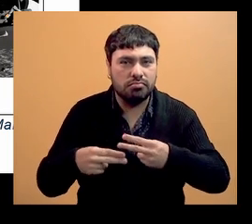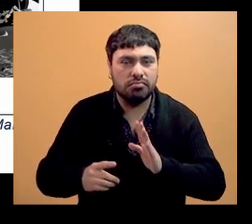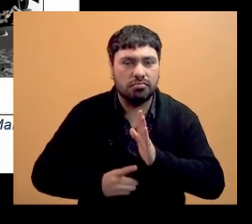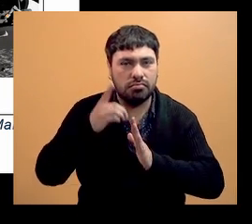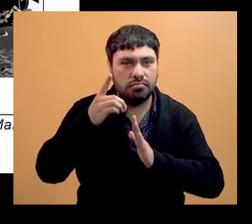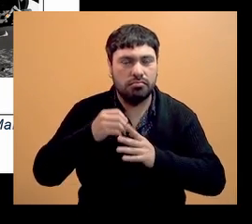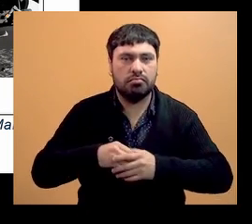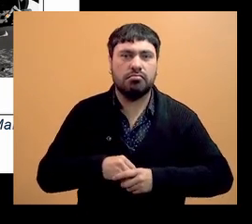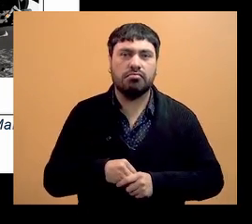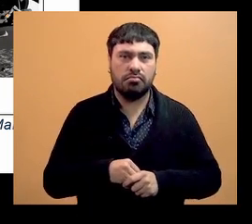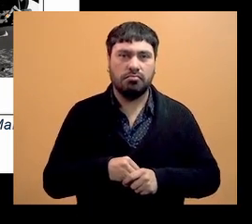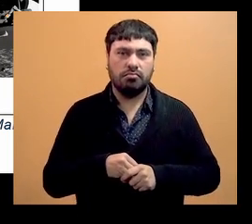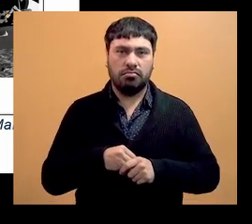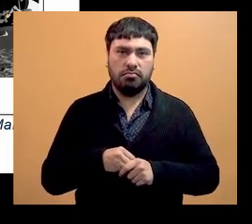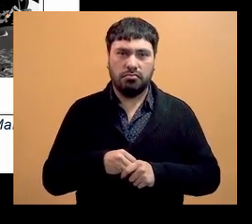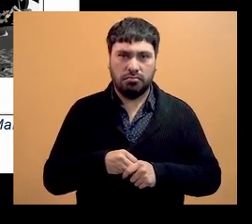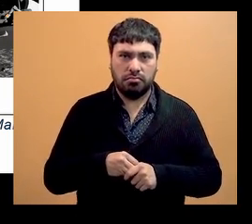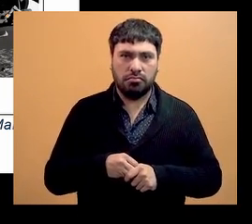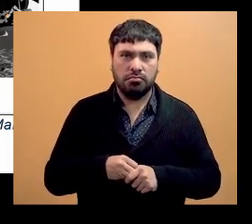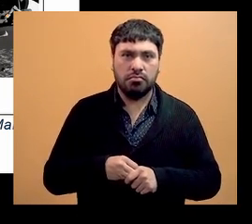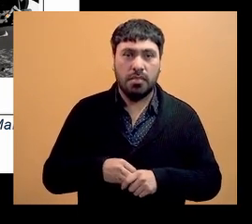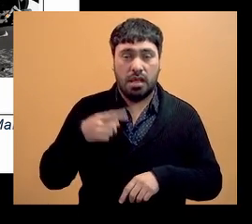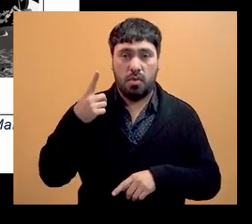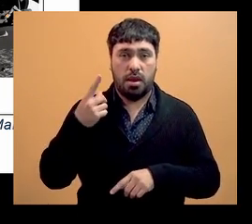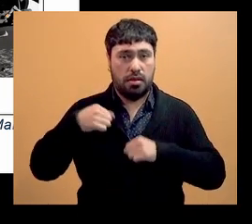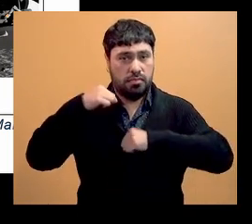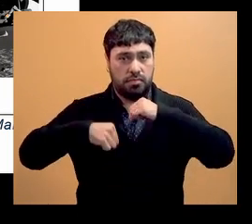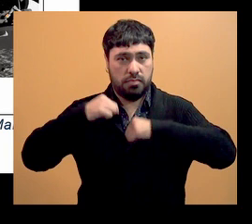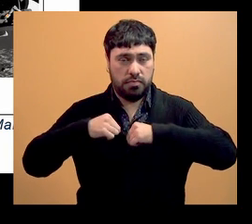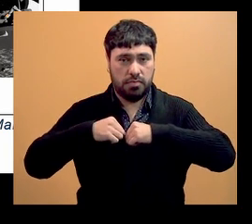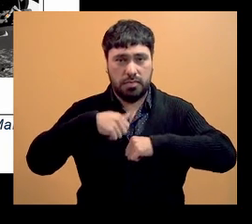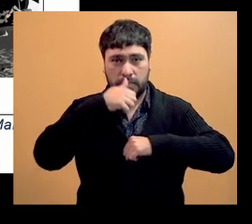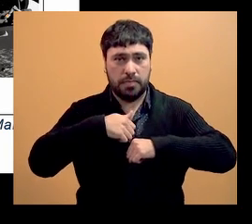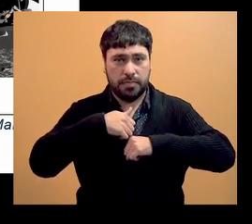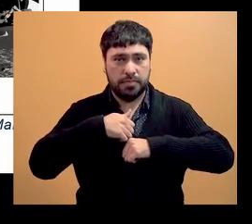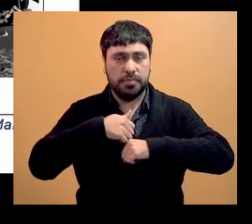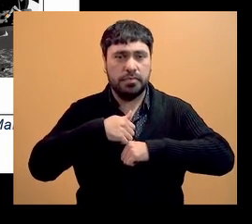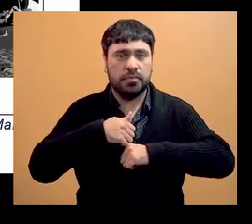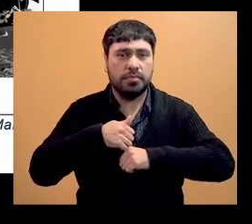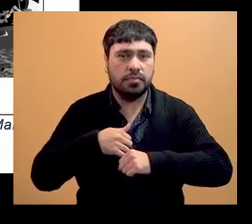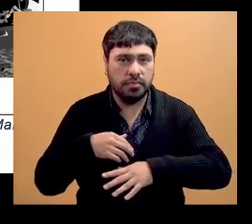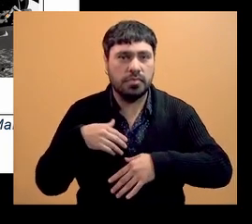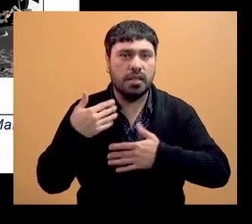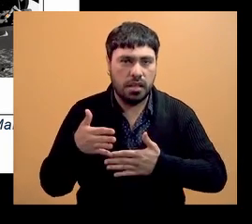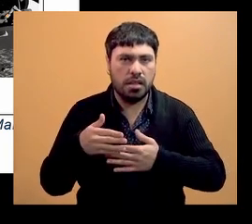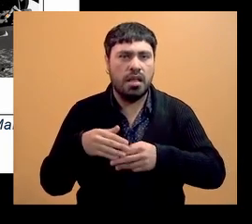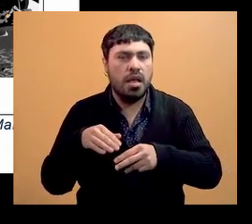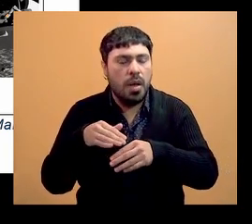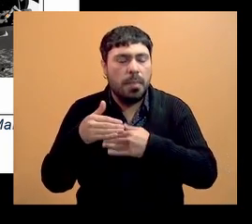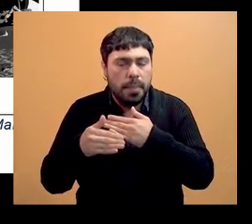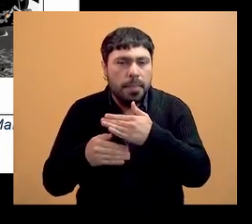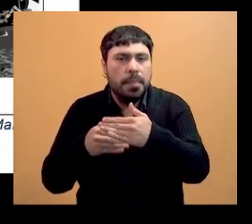que Bigelow Aerospace ha sido una de las que más ha insistido en este tema, con módulos inflables que han sido probados con mayor o menor éxito en la Estación